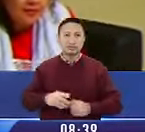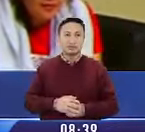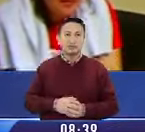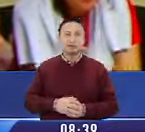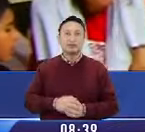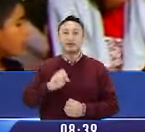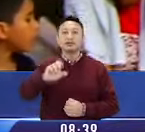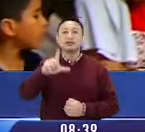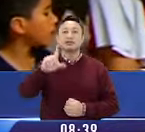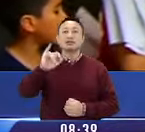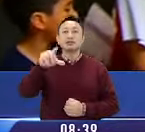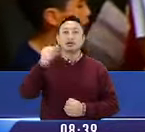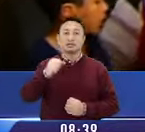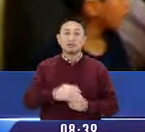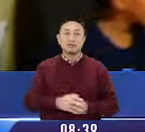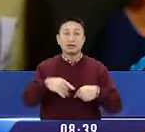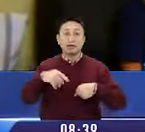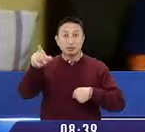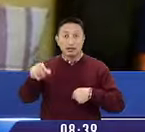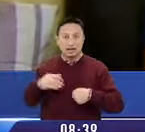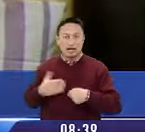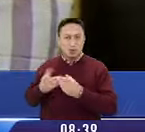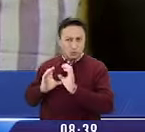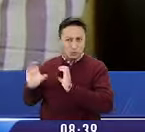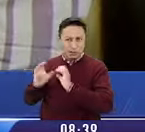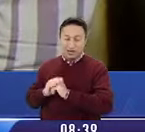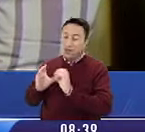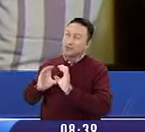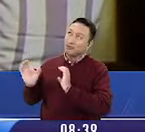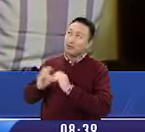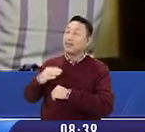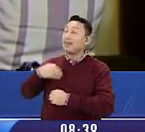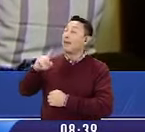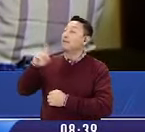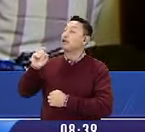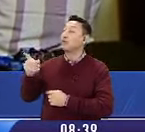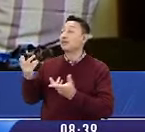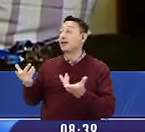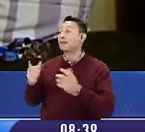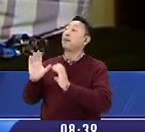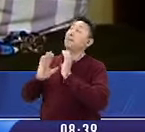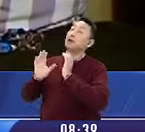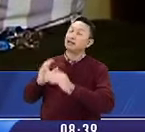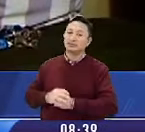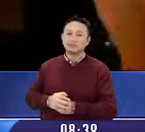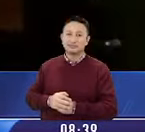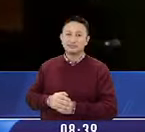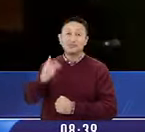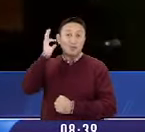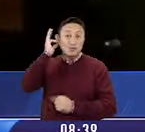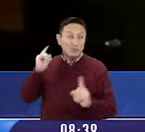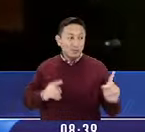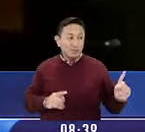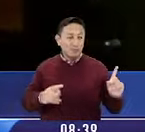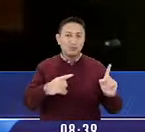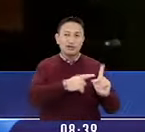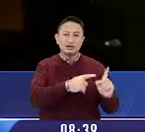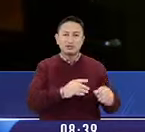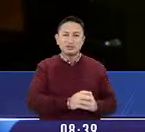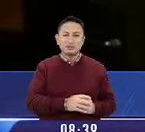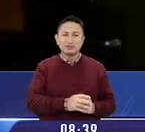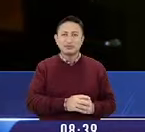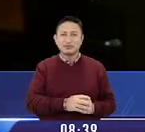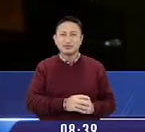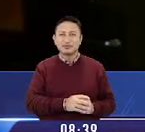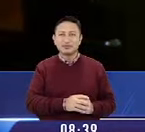Elías, a él le encanta conversar con las clientas, les pregunta de todo, le habla. Yo tengo una clienta y dice, está Inacito que me abra la